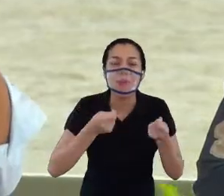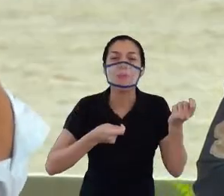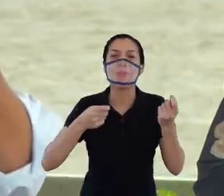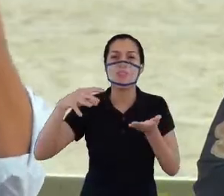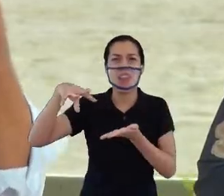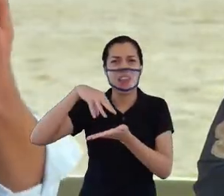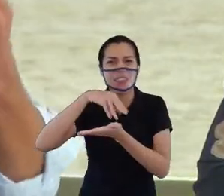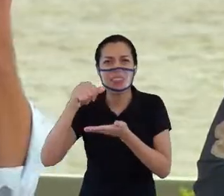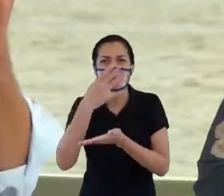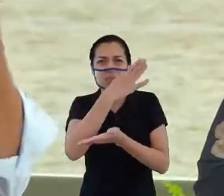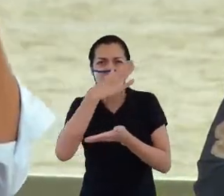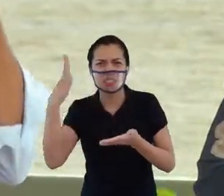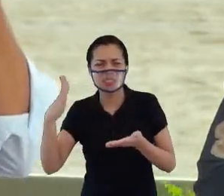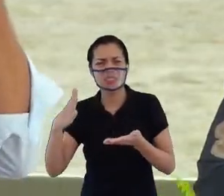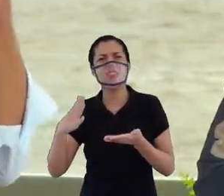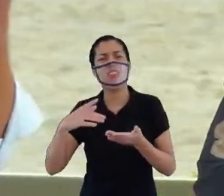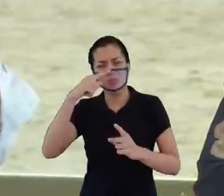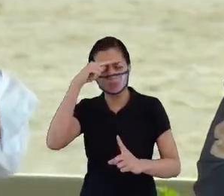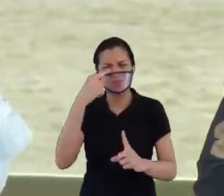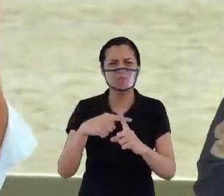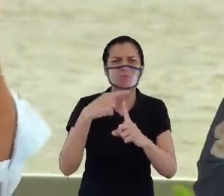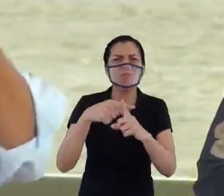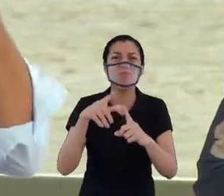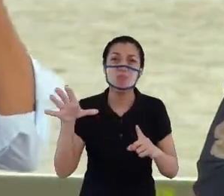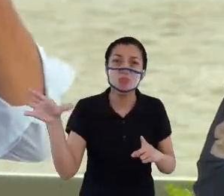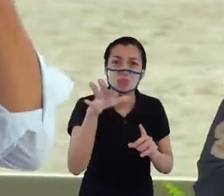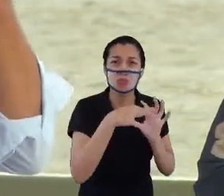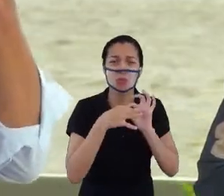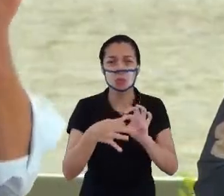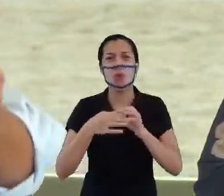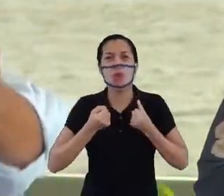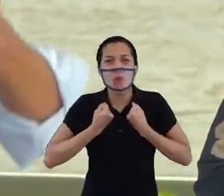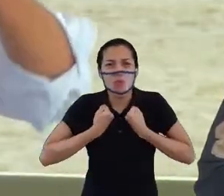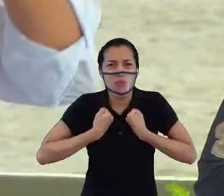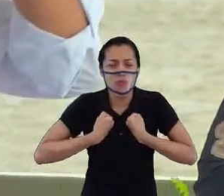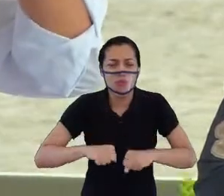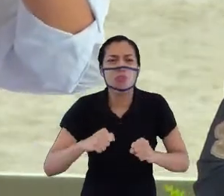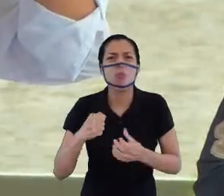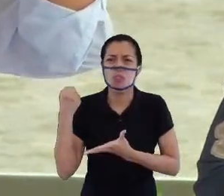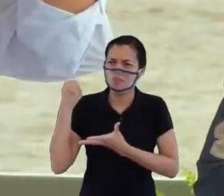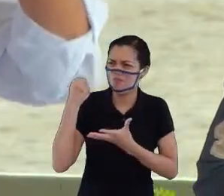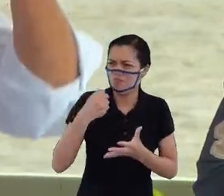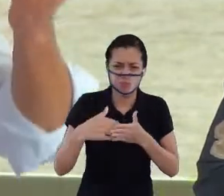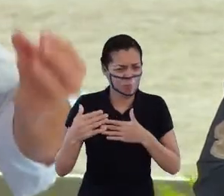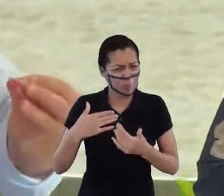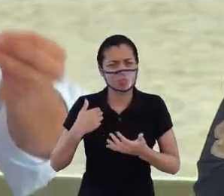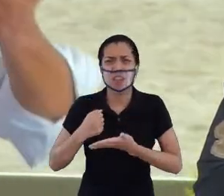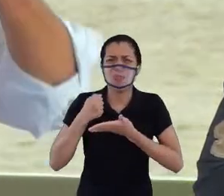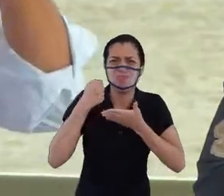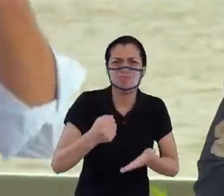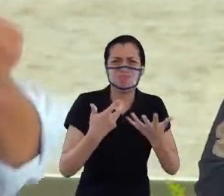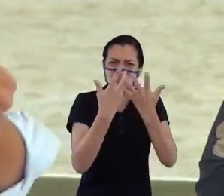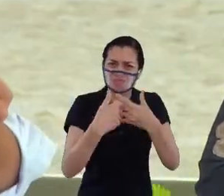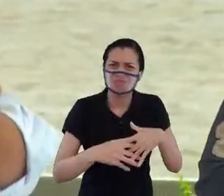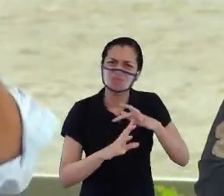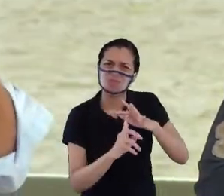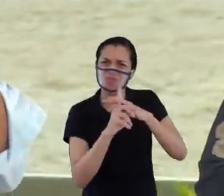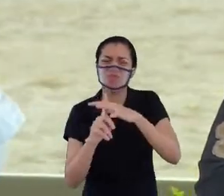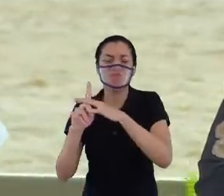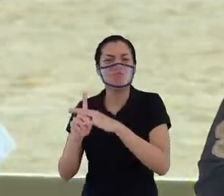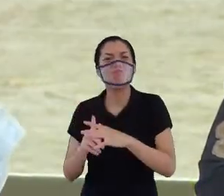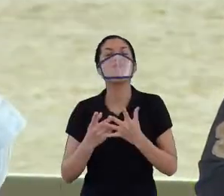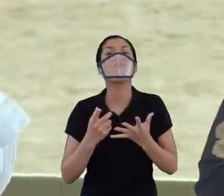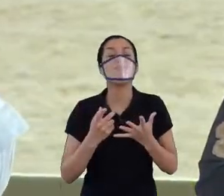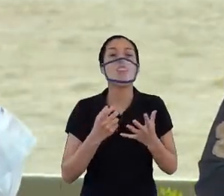vuelta y es gracias al esfuerzo que hemos tenido todos nosotros que nos hemos atrevido a invertir, que nos hemos atrevido a generar empleo y a generar riqueza. Y